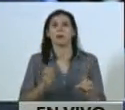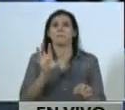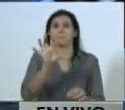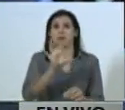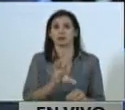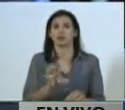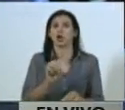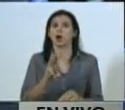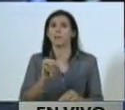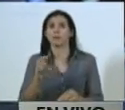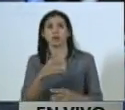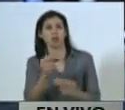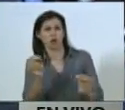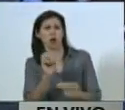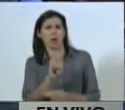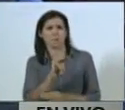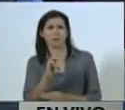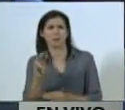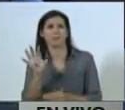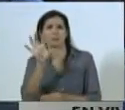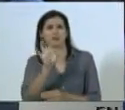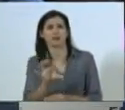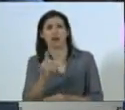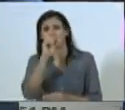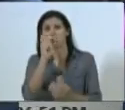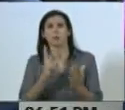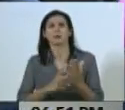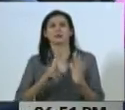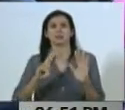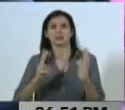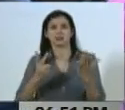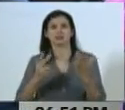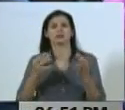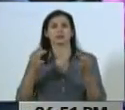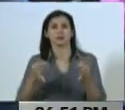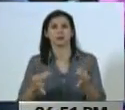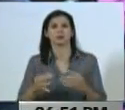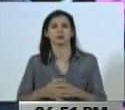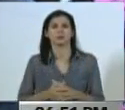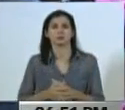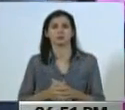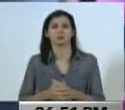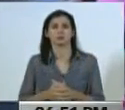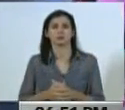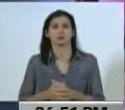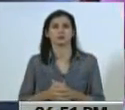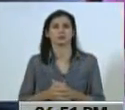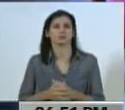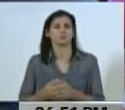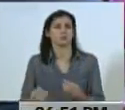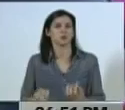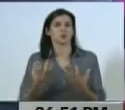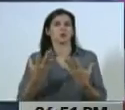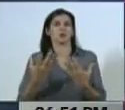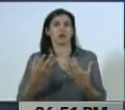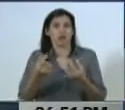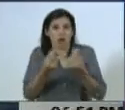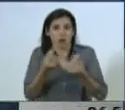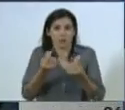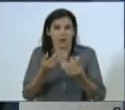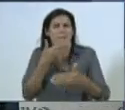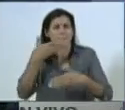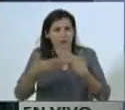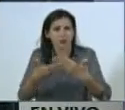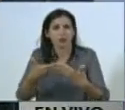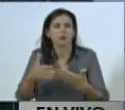países OPEP y no OPEP, el 2017 verá surgir una situación económica